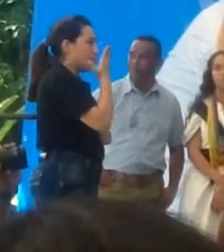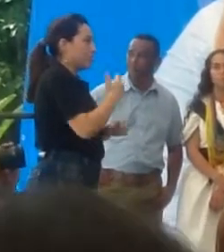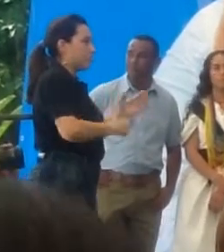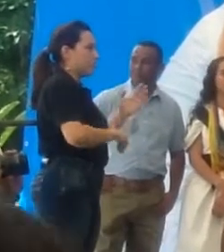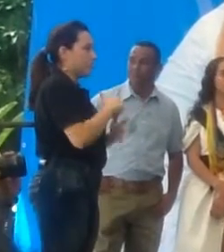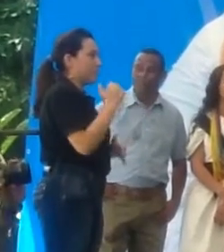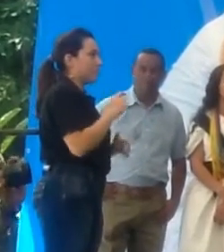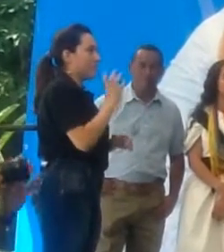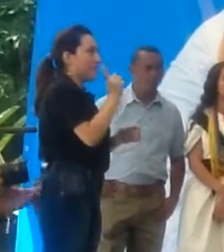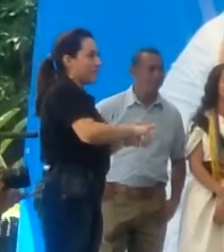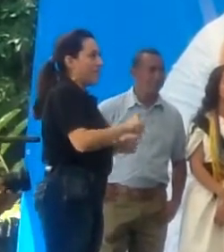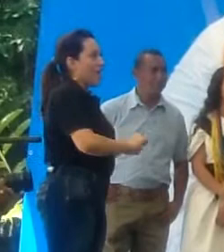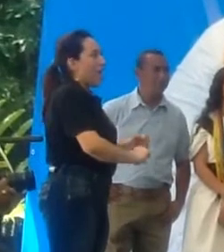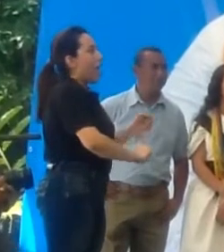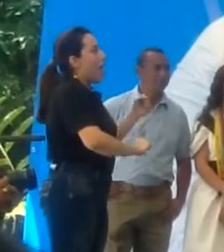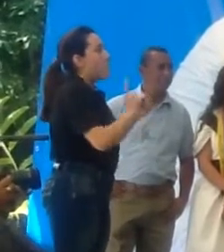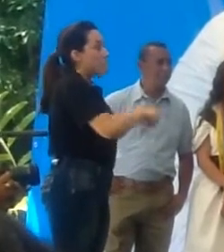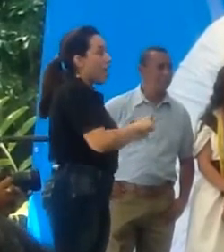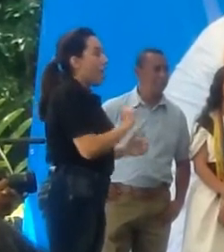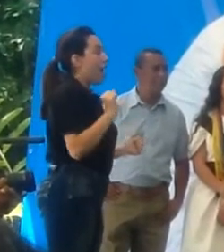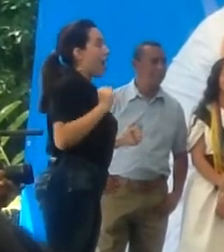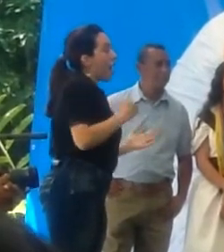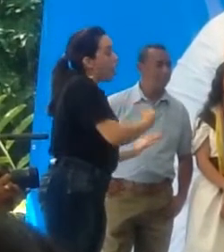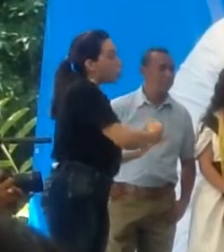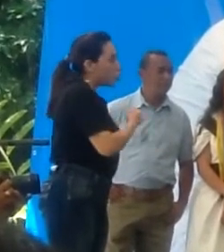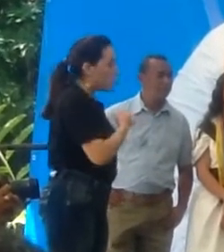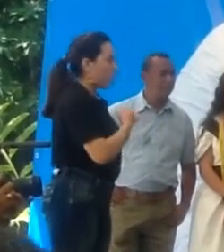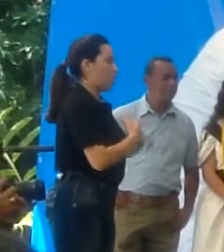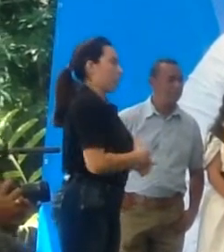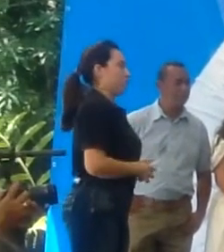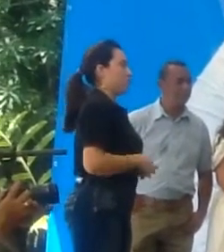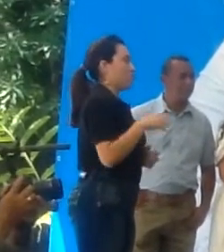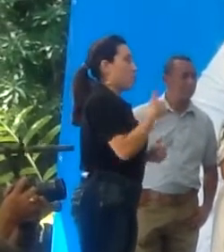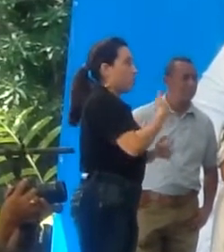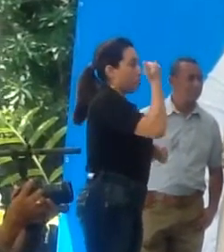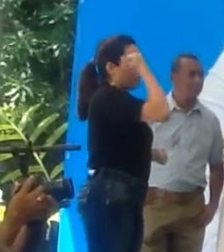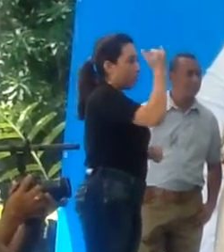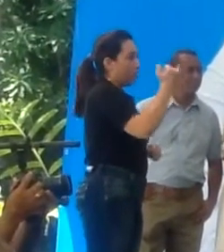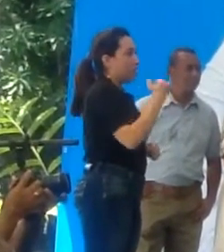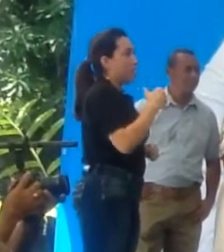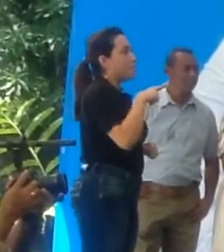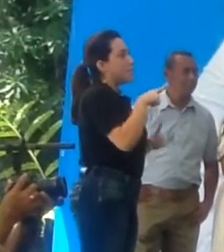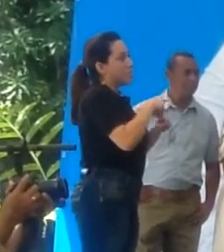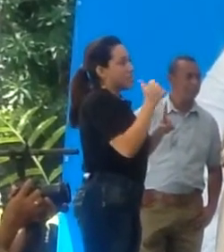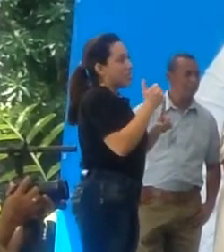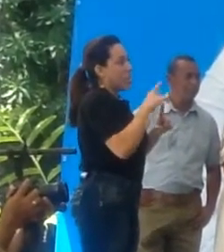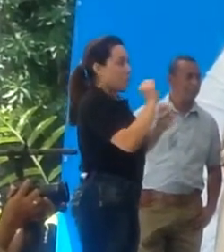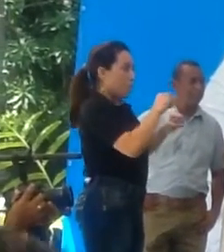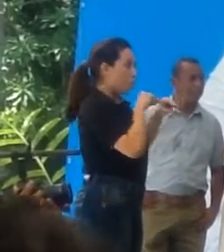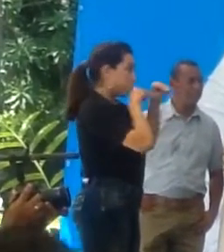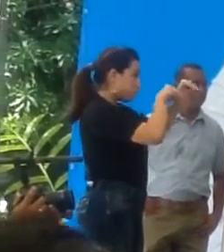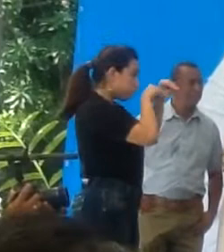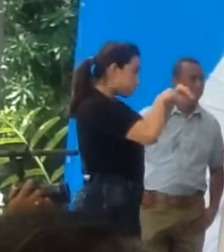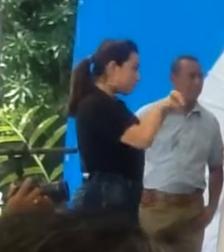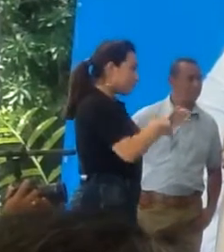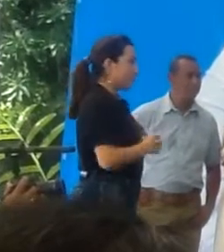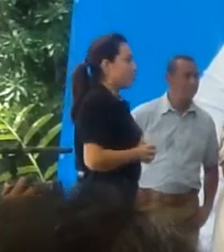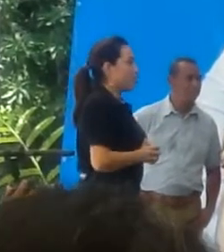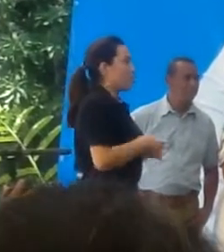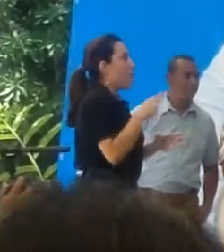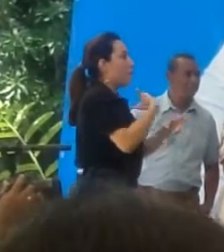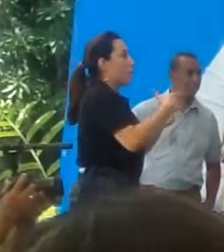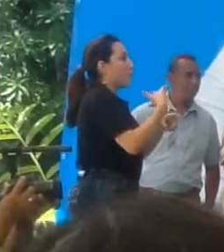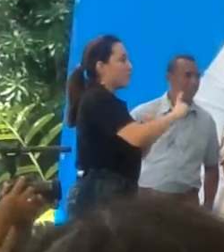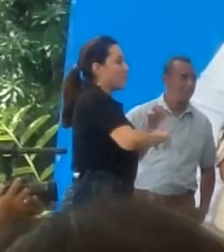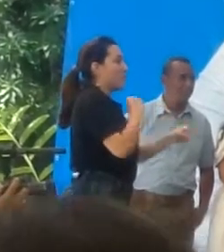nos tendrá que ayudar. Y de verdad que sería una buena idea que mi tía Rosa le pudiera hacer una inducción el próximo